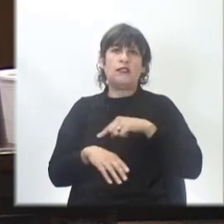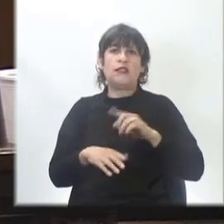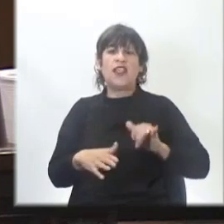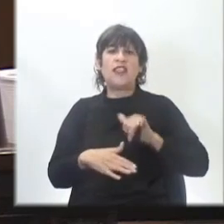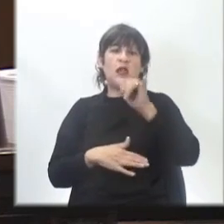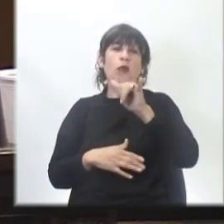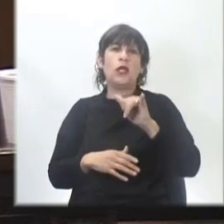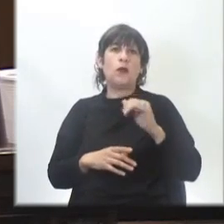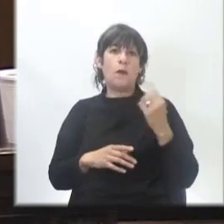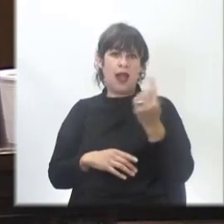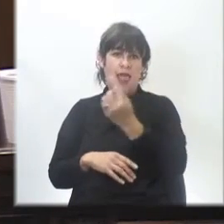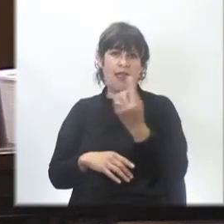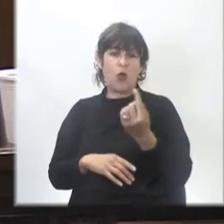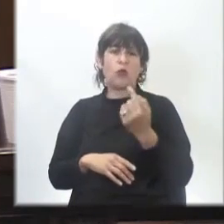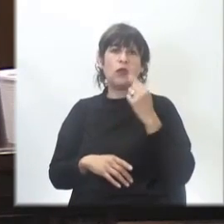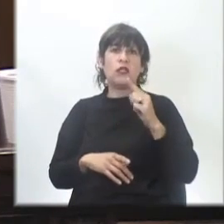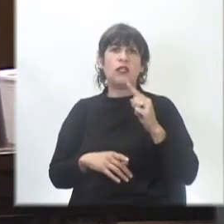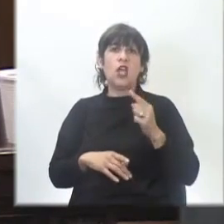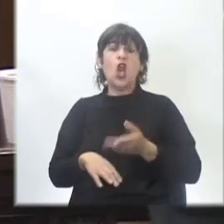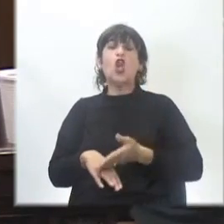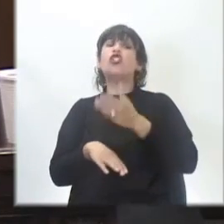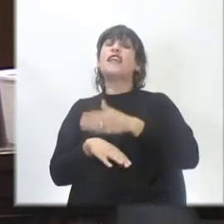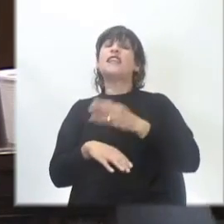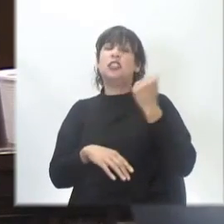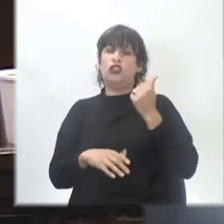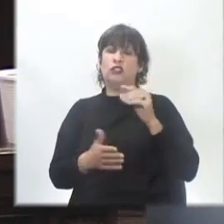Los aviones Hércules anteriores,